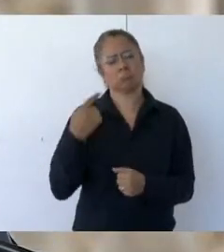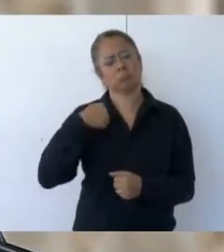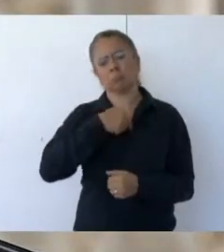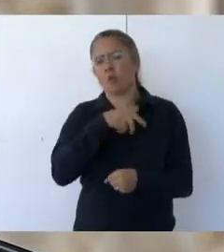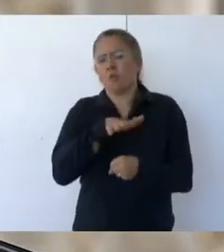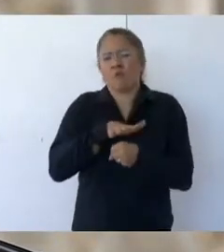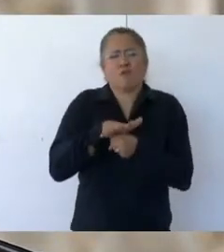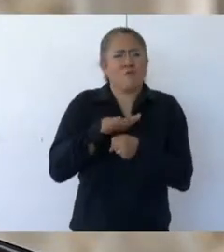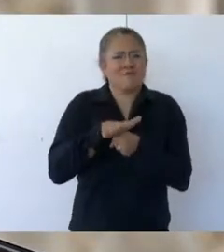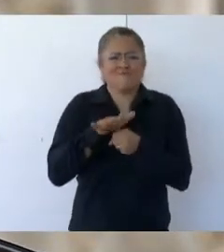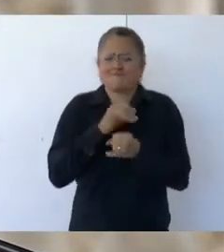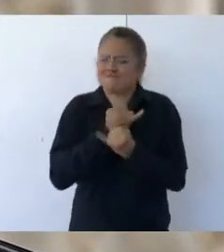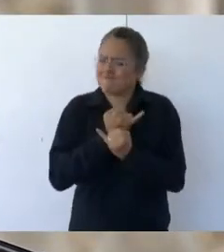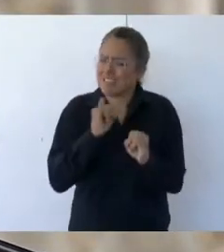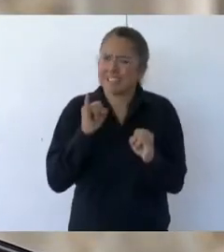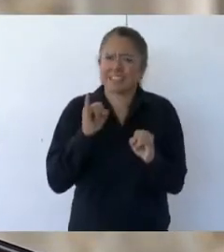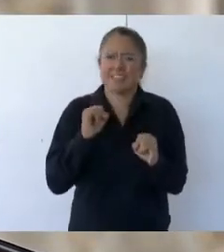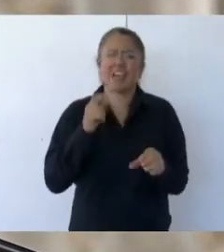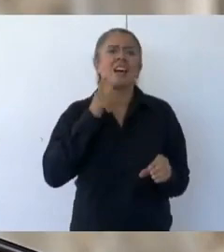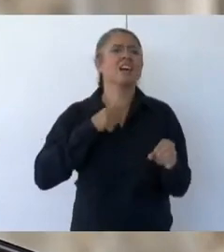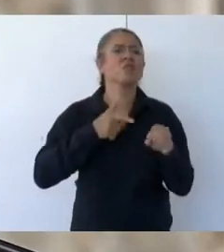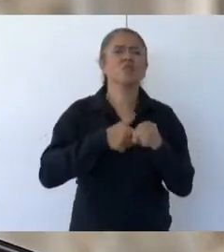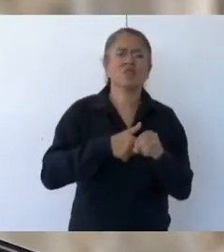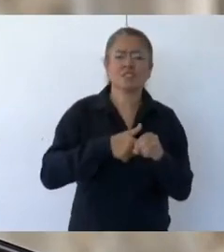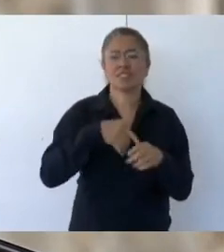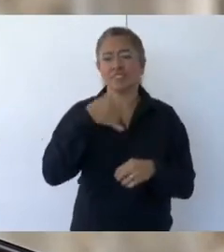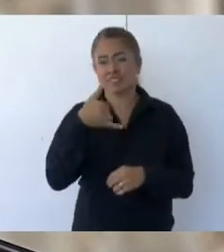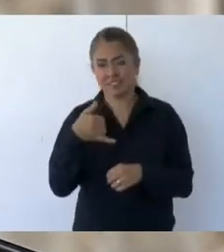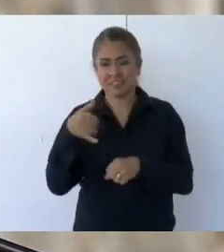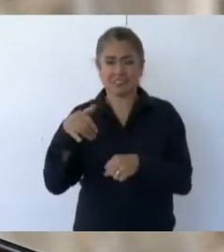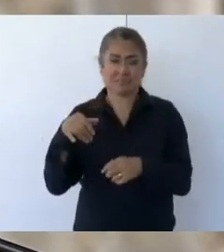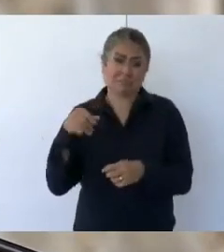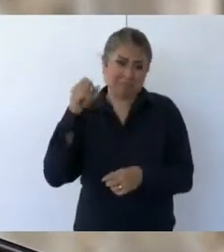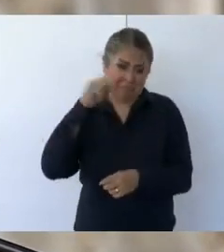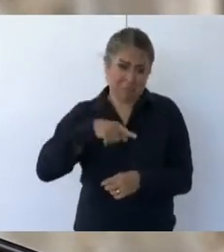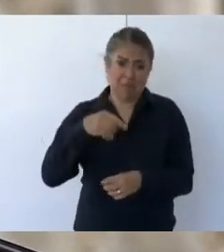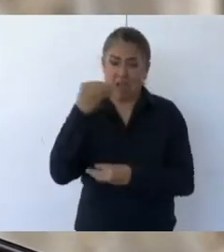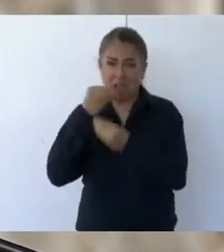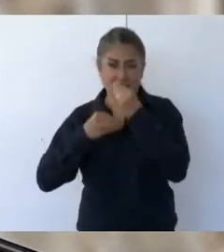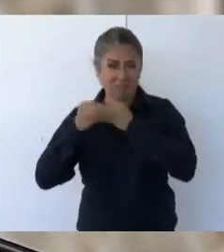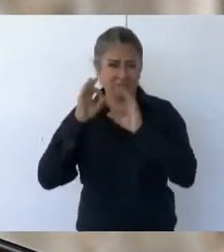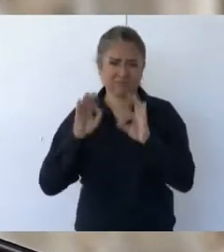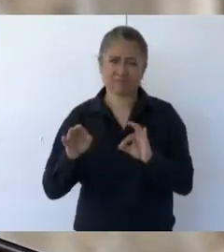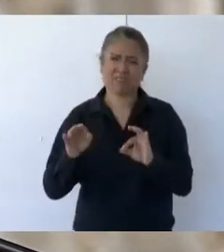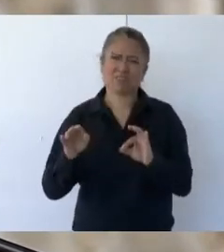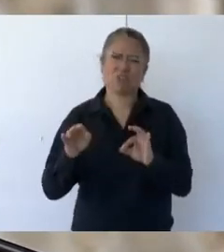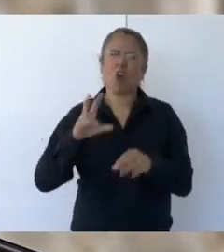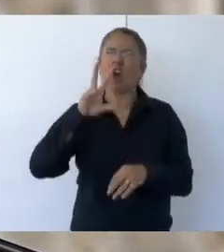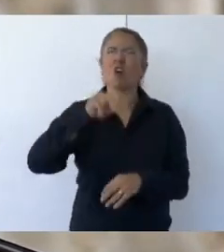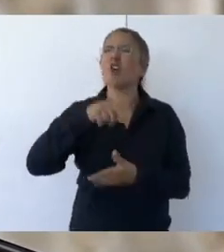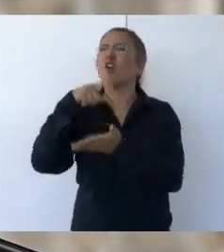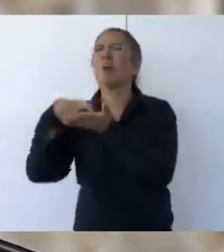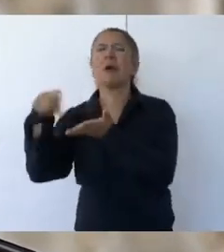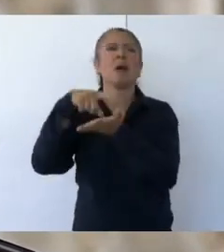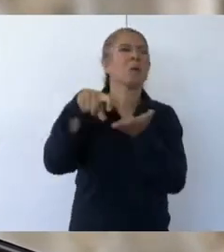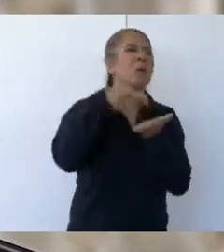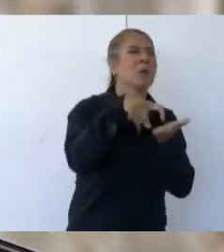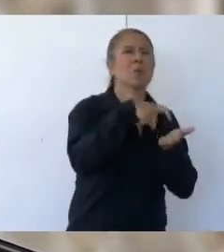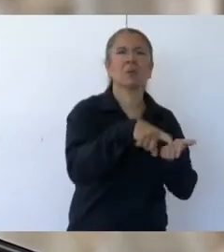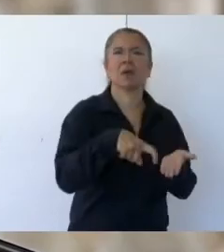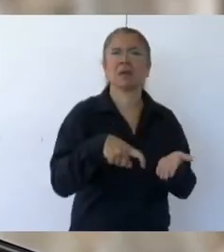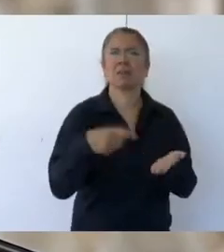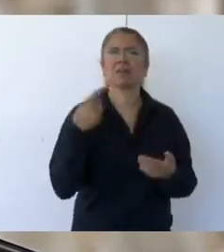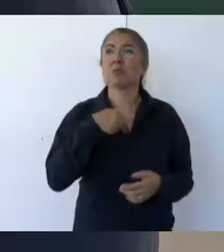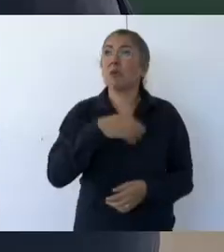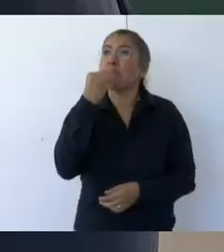autosuficiencia en energéticos y autosuficiencia en alimentos. No comprar lo que consumimos,